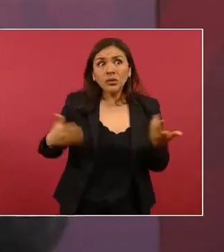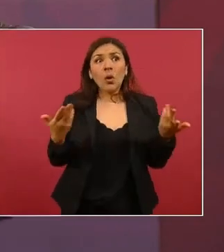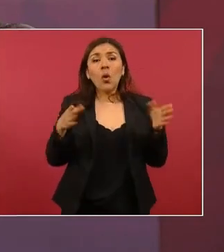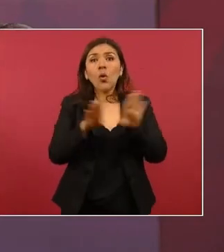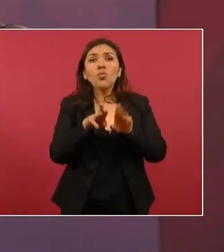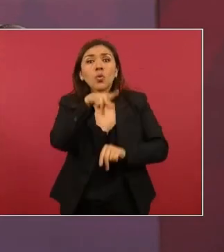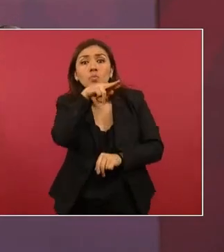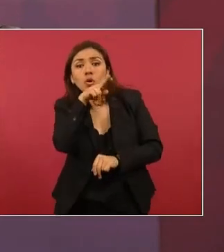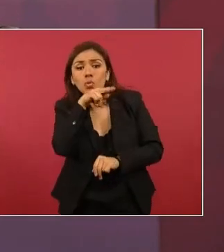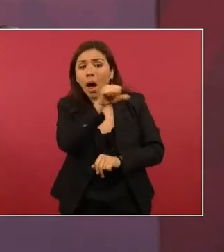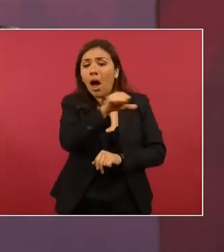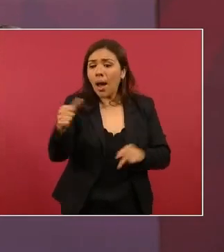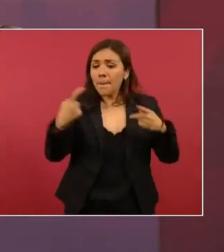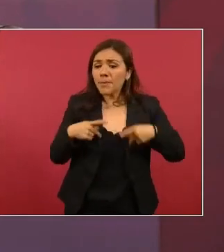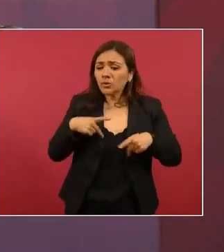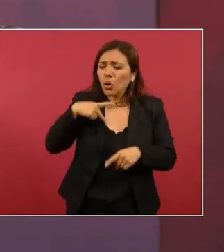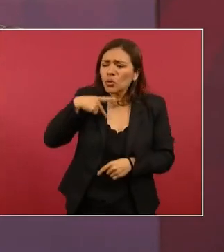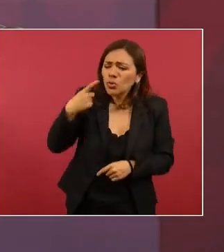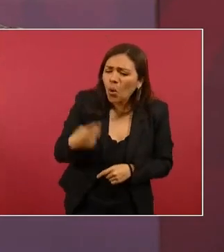el dolor